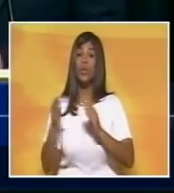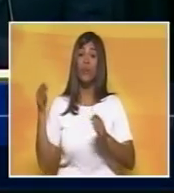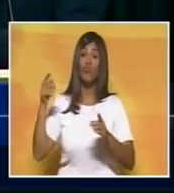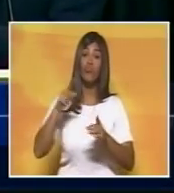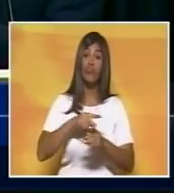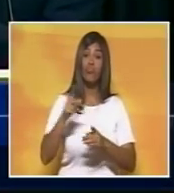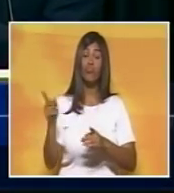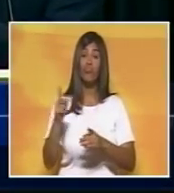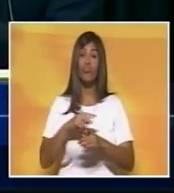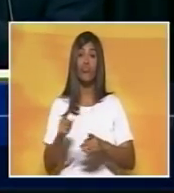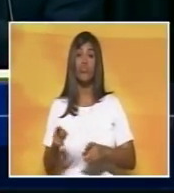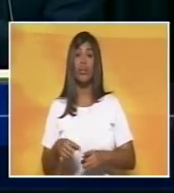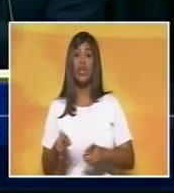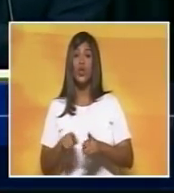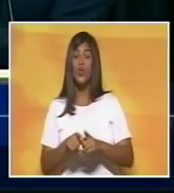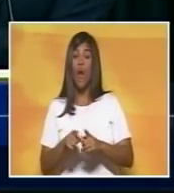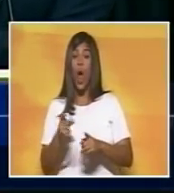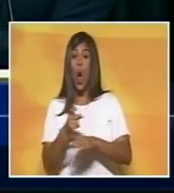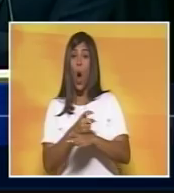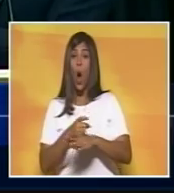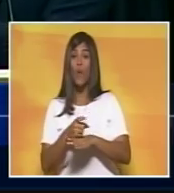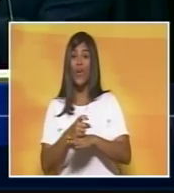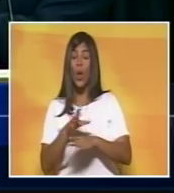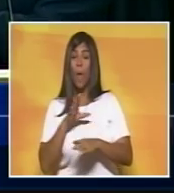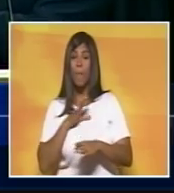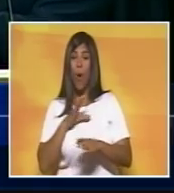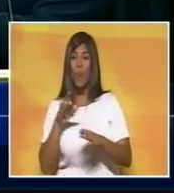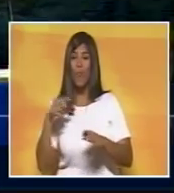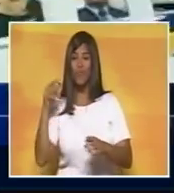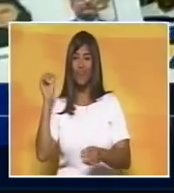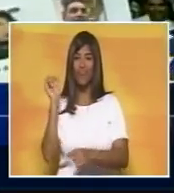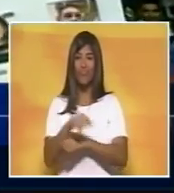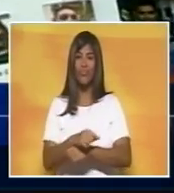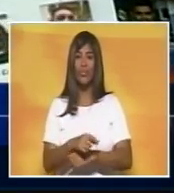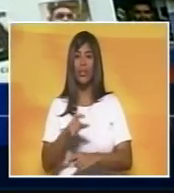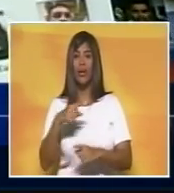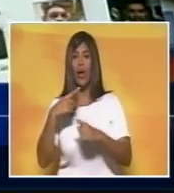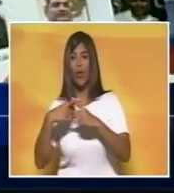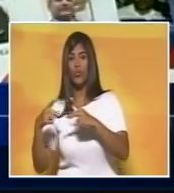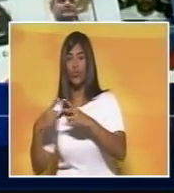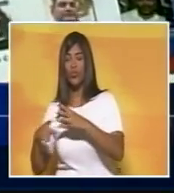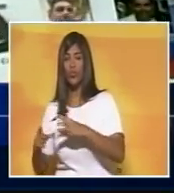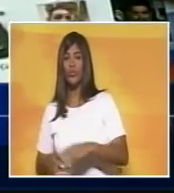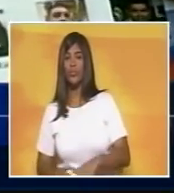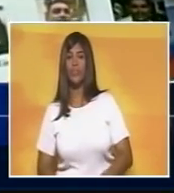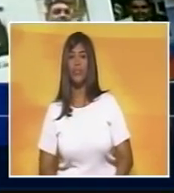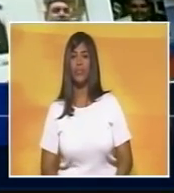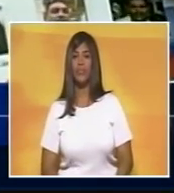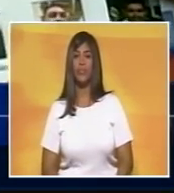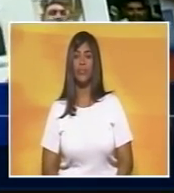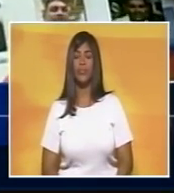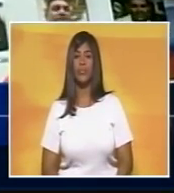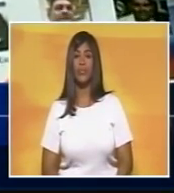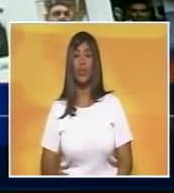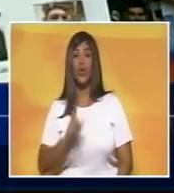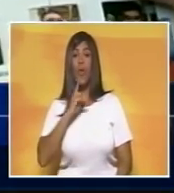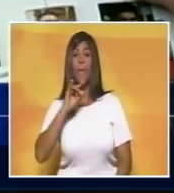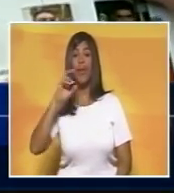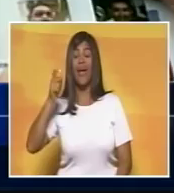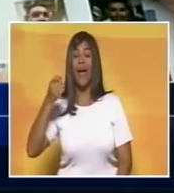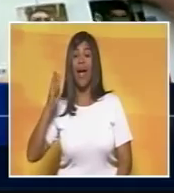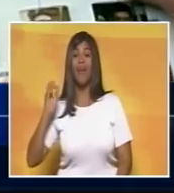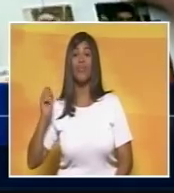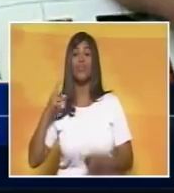la frontera para tumbar al gobierno constitucional, eran Gaby Arellano y José Manuel